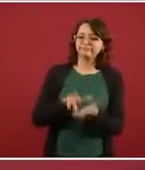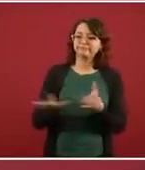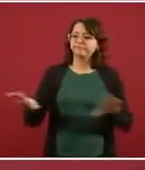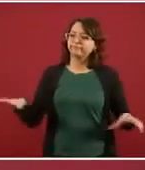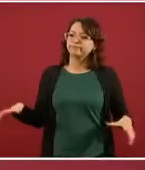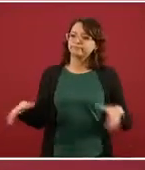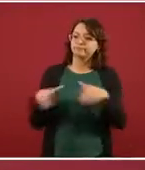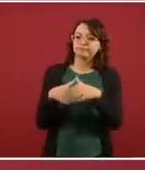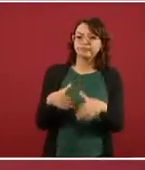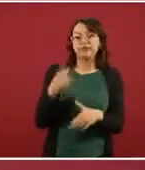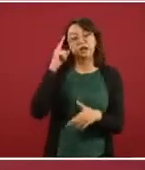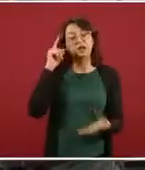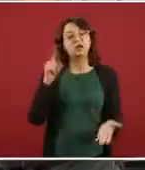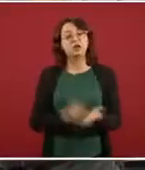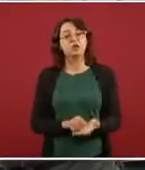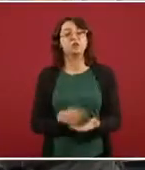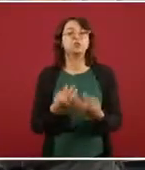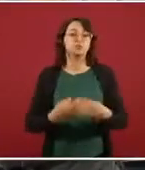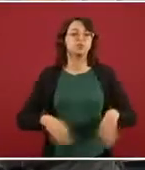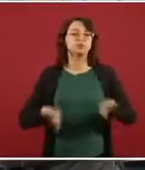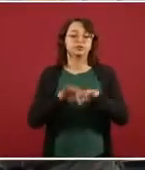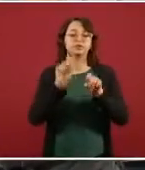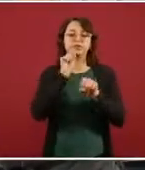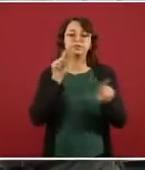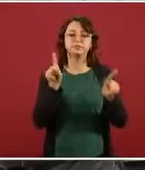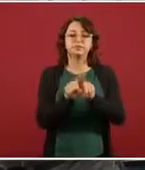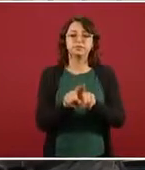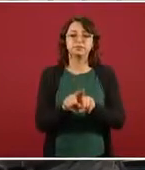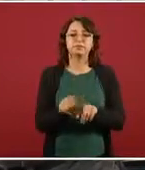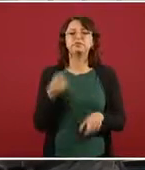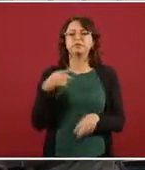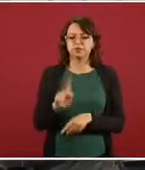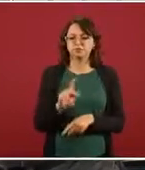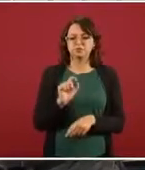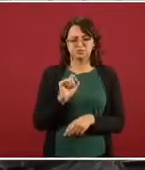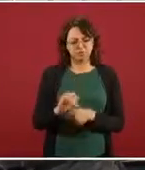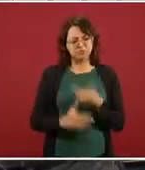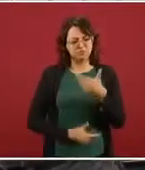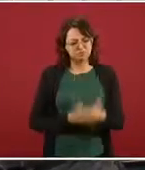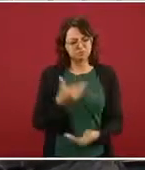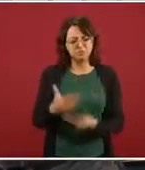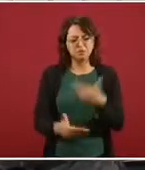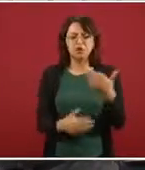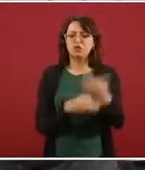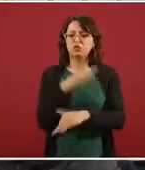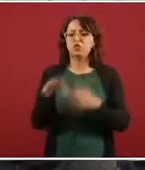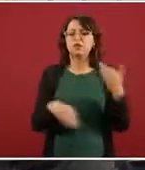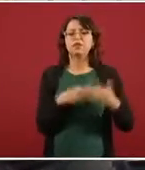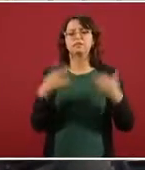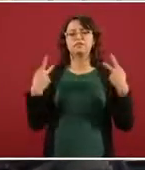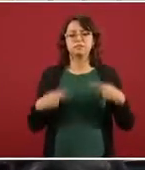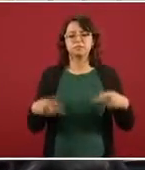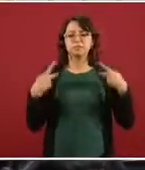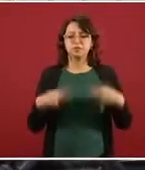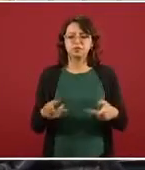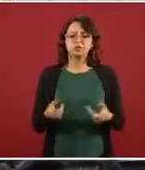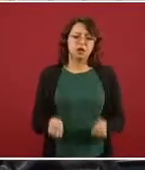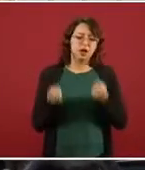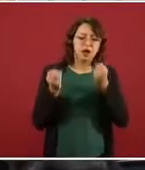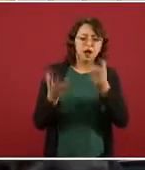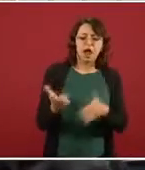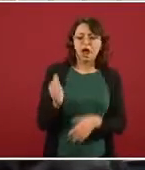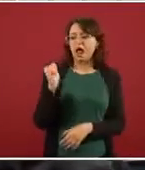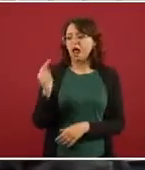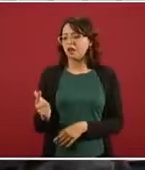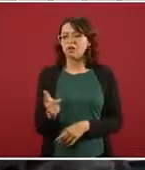colectivo, y creo que esa es una parte muy importante para ello. Pero estamos en eso, tratando que todo mundo aporte